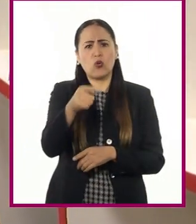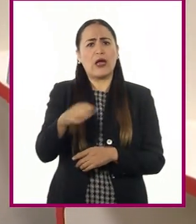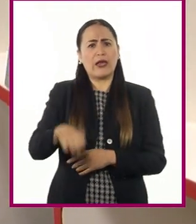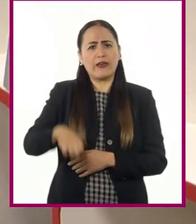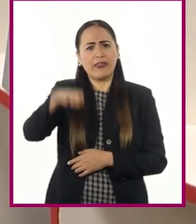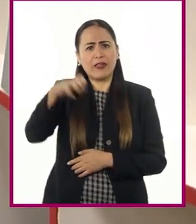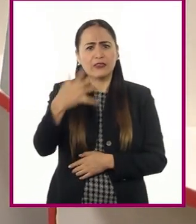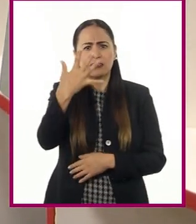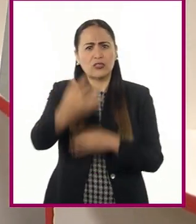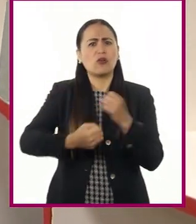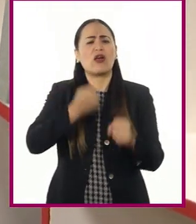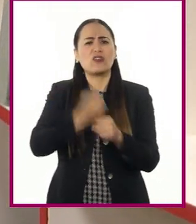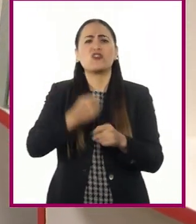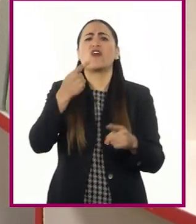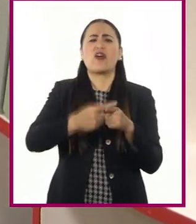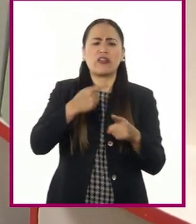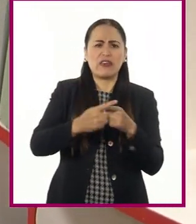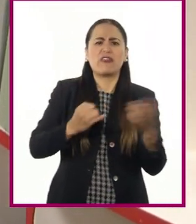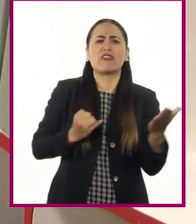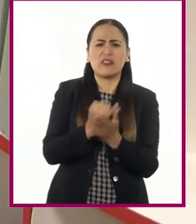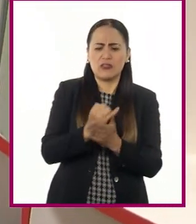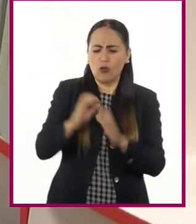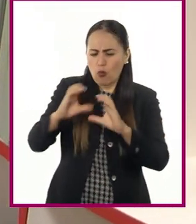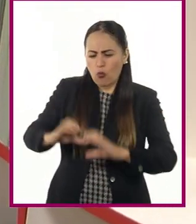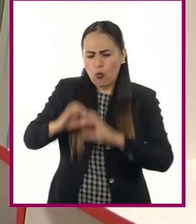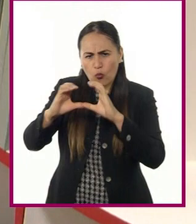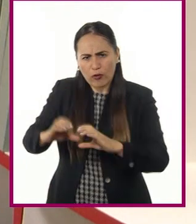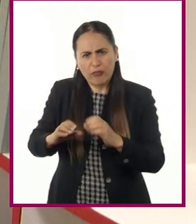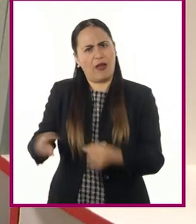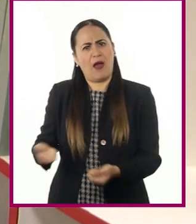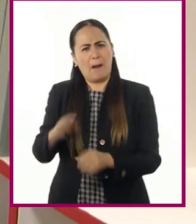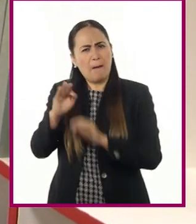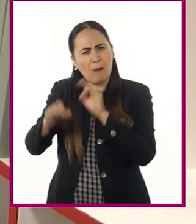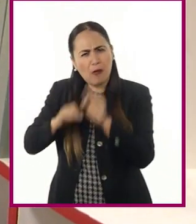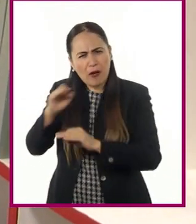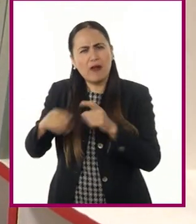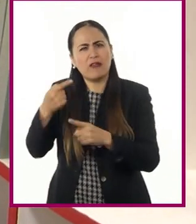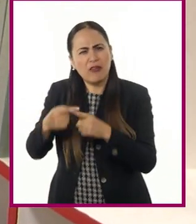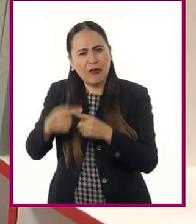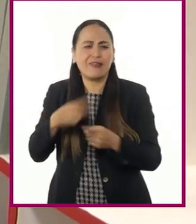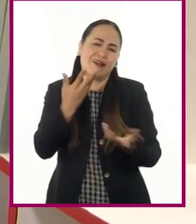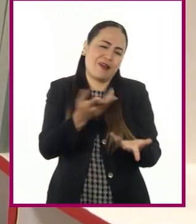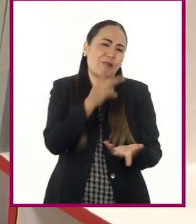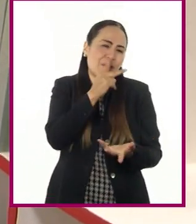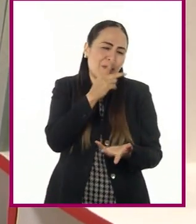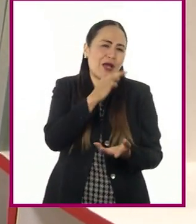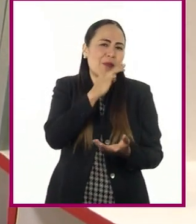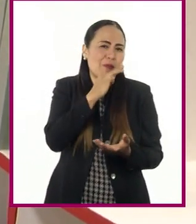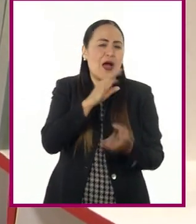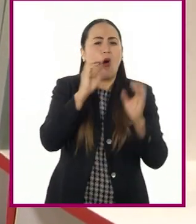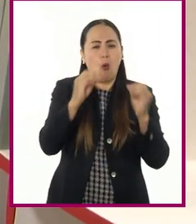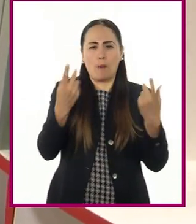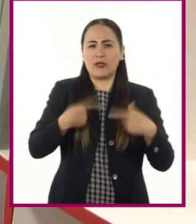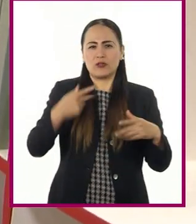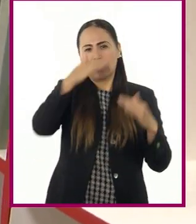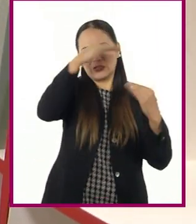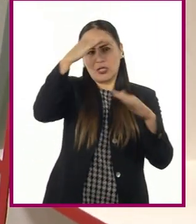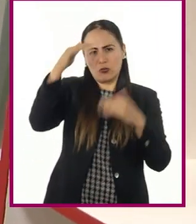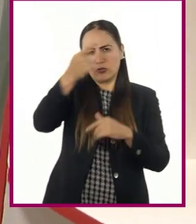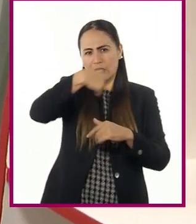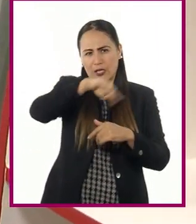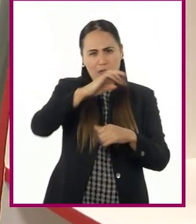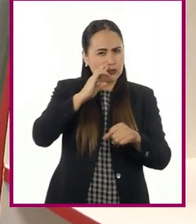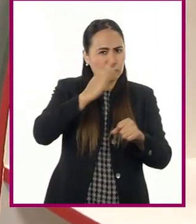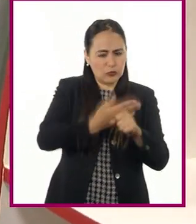las principales decisiones sobre su cuidado y bienestar? Seguramente eran sus padres o las personas adultas que les cuidaban las